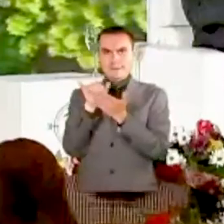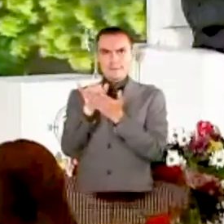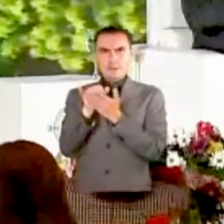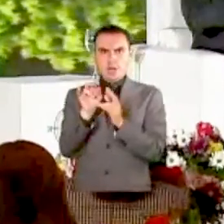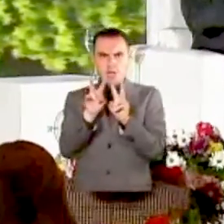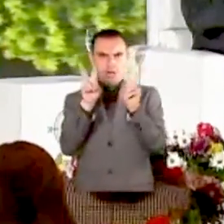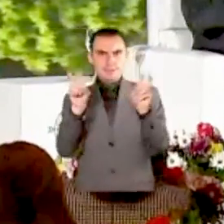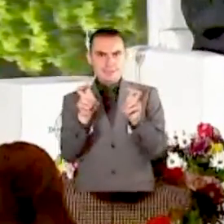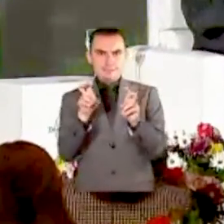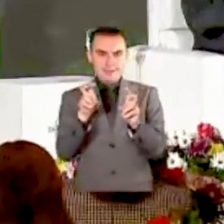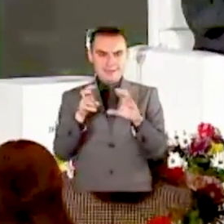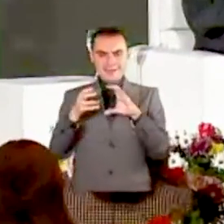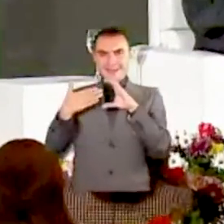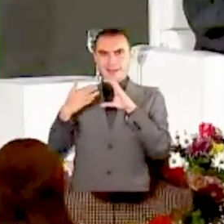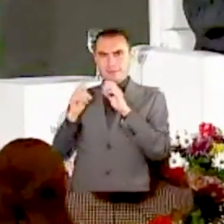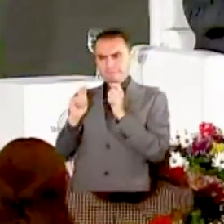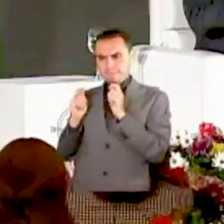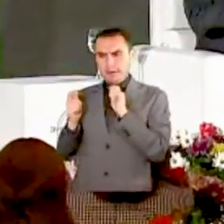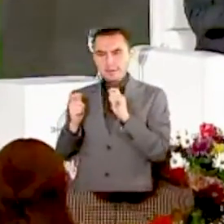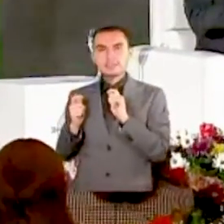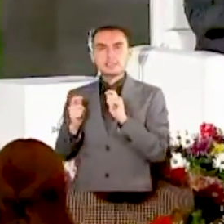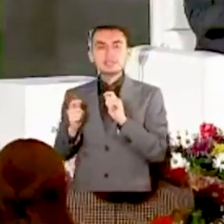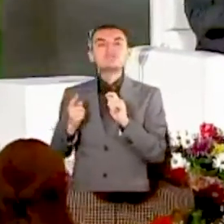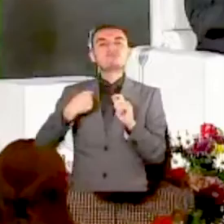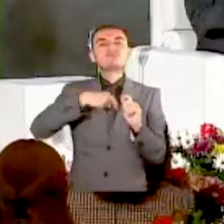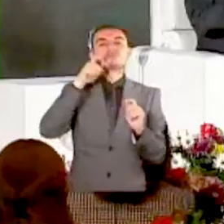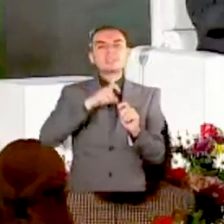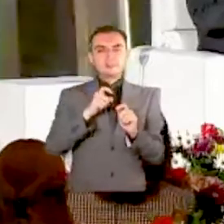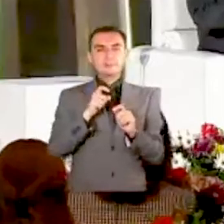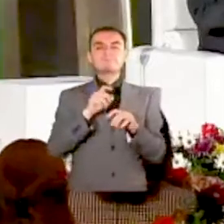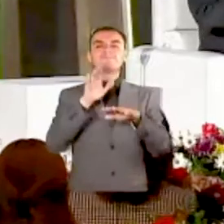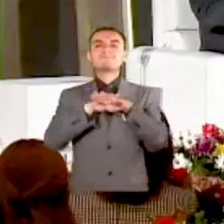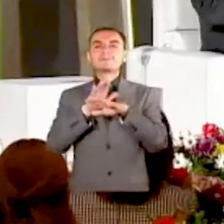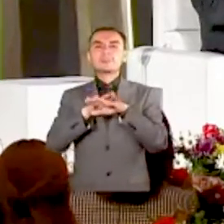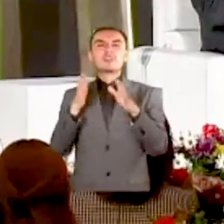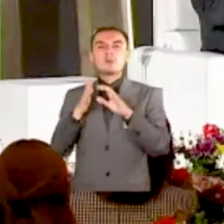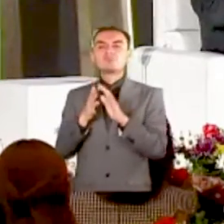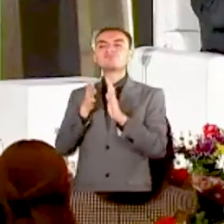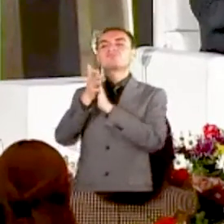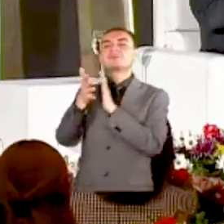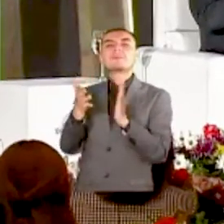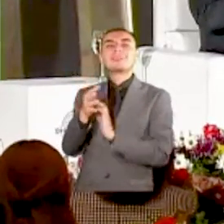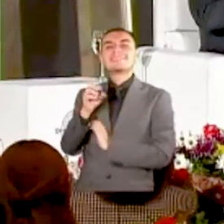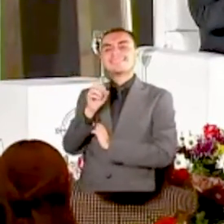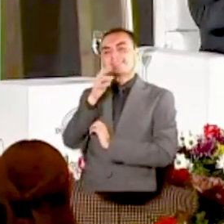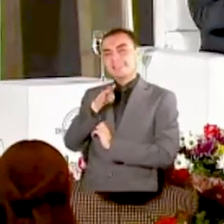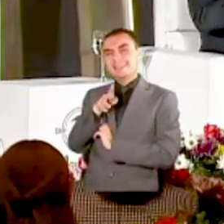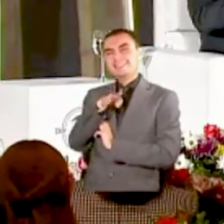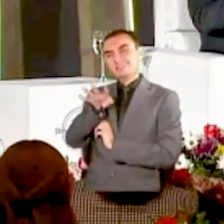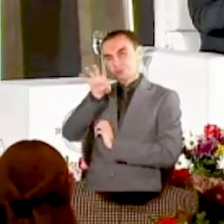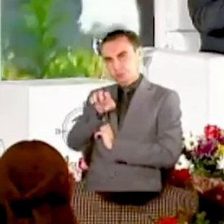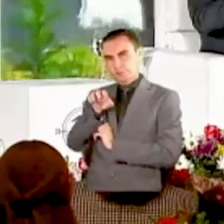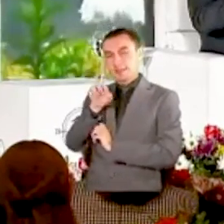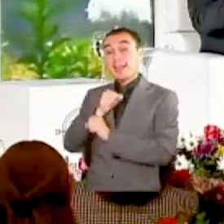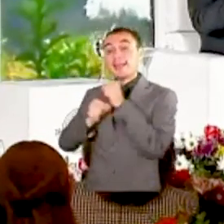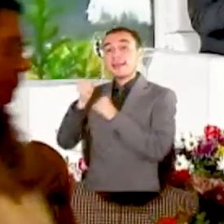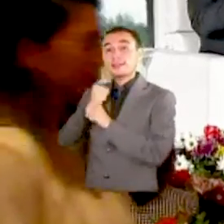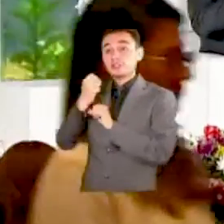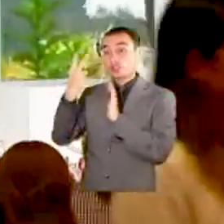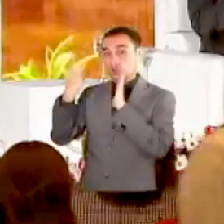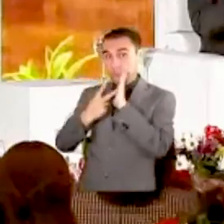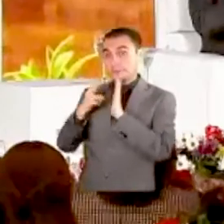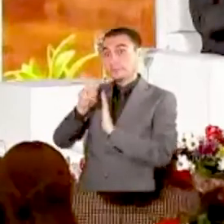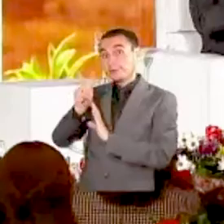precisamente, hay que señalar que se profirió un memorando que es el 019 del año 2021, relativo a